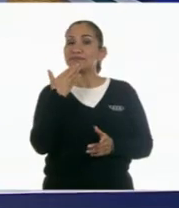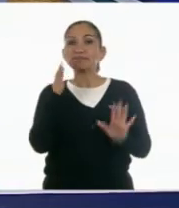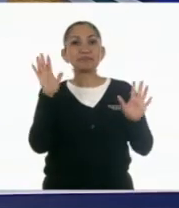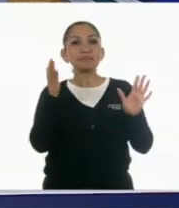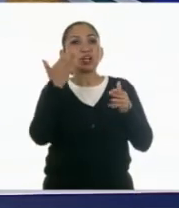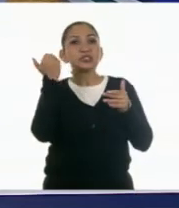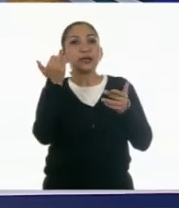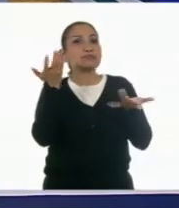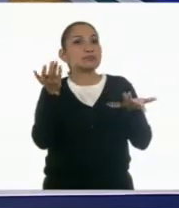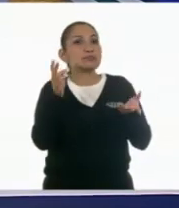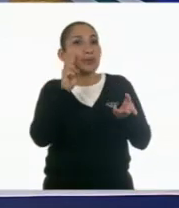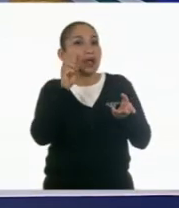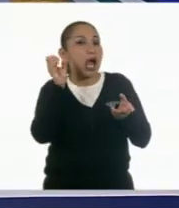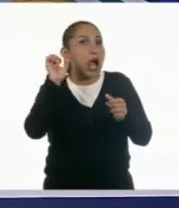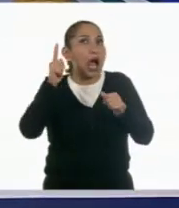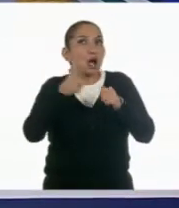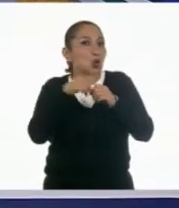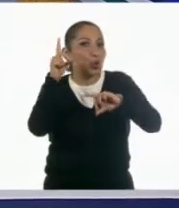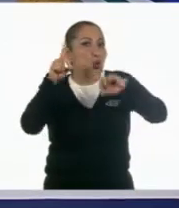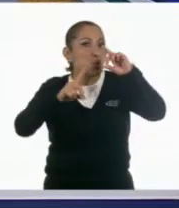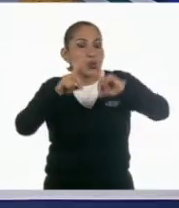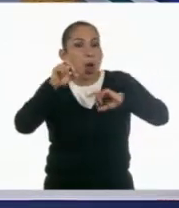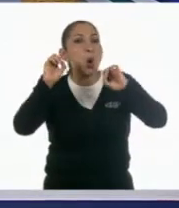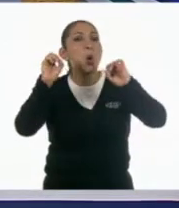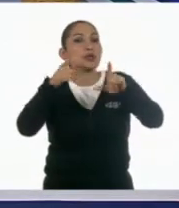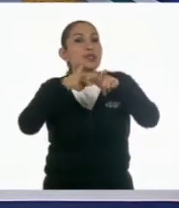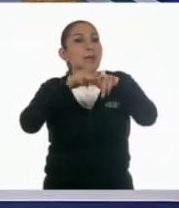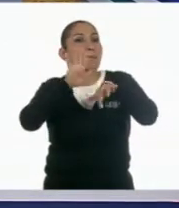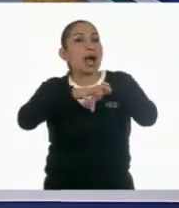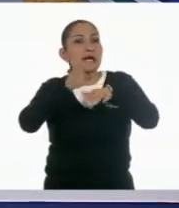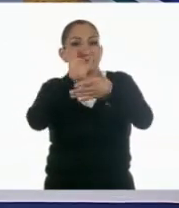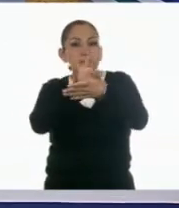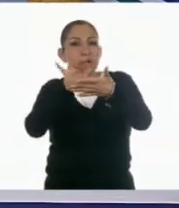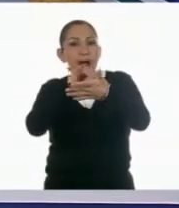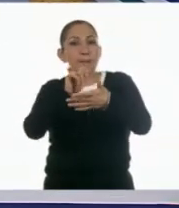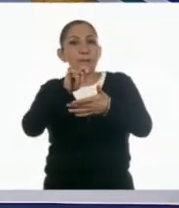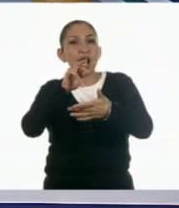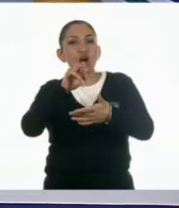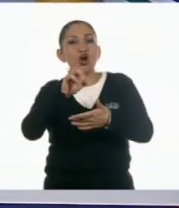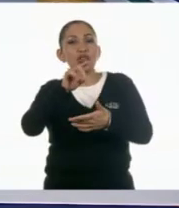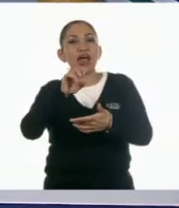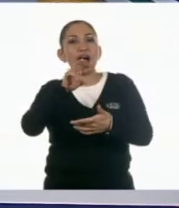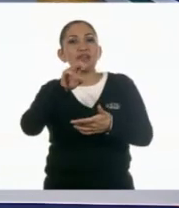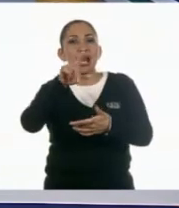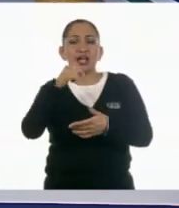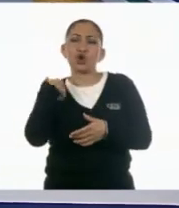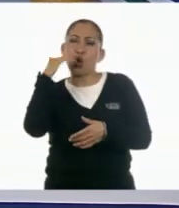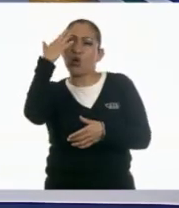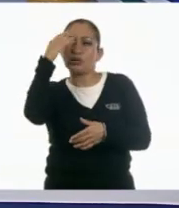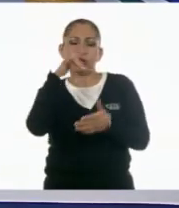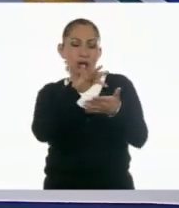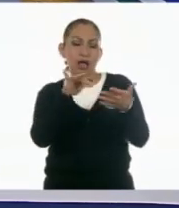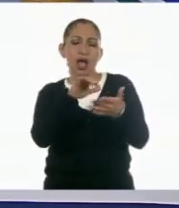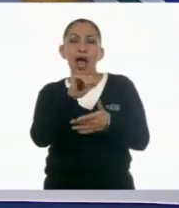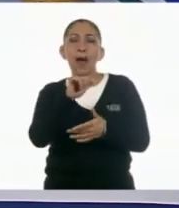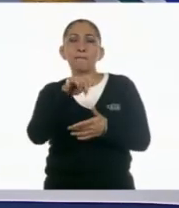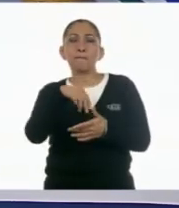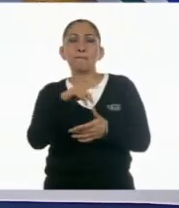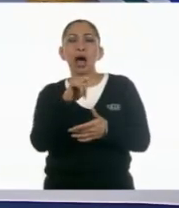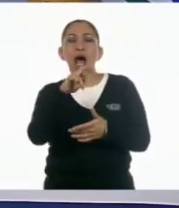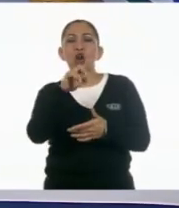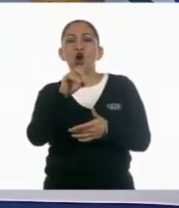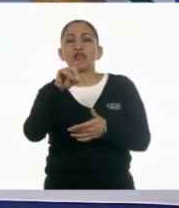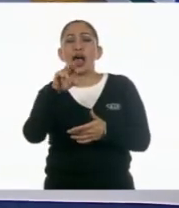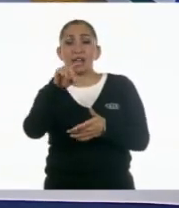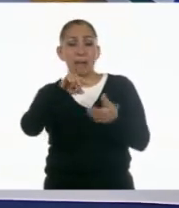sé cómo ves, María, ¿tienes alguna duda más o continuamos con el texto de Amparo Dávila? Yo ya quiero conocer el texto de Amparo Dávila, desde